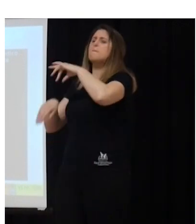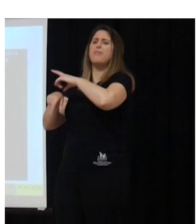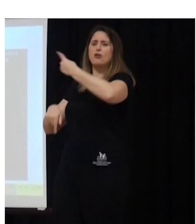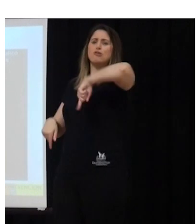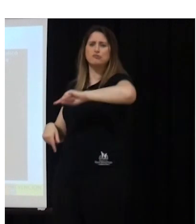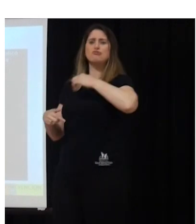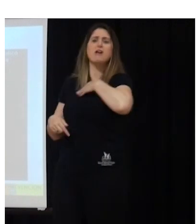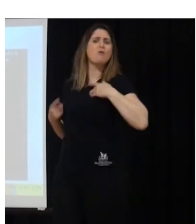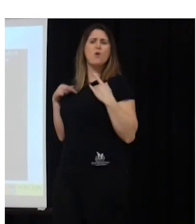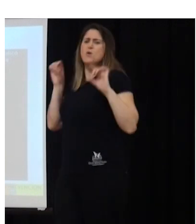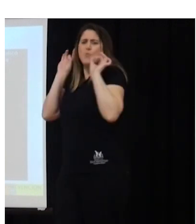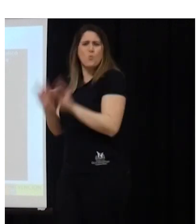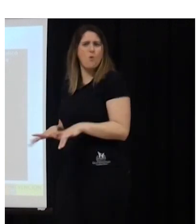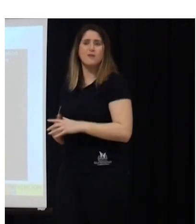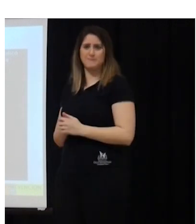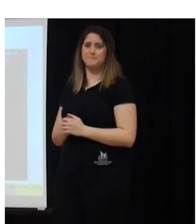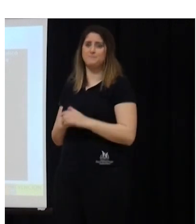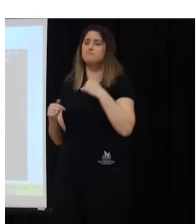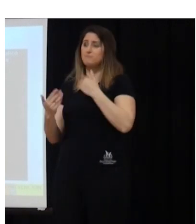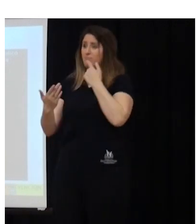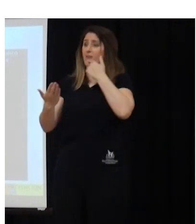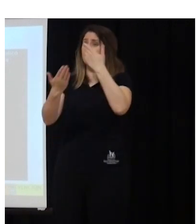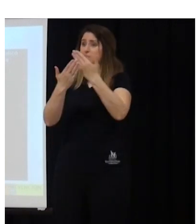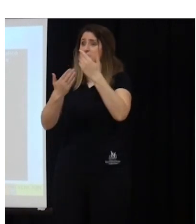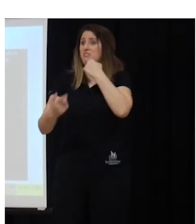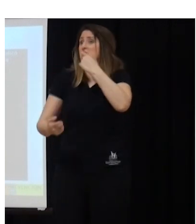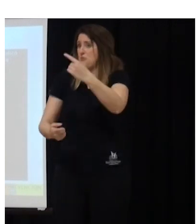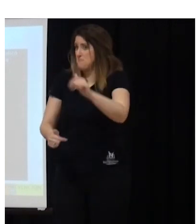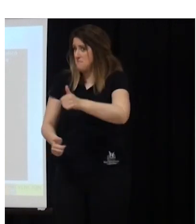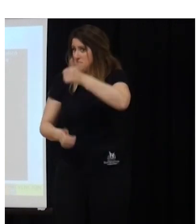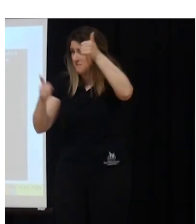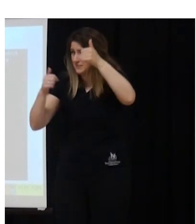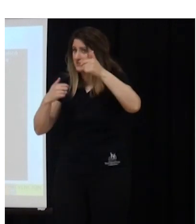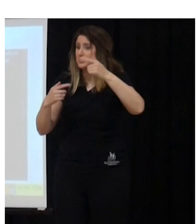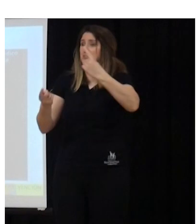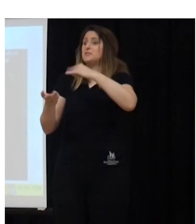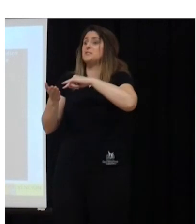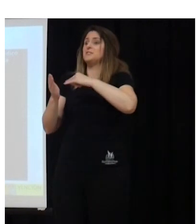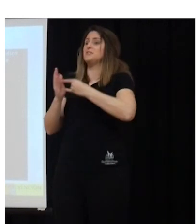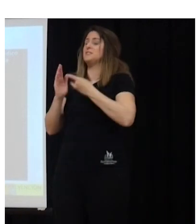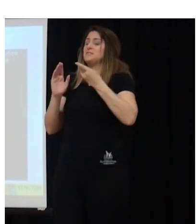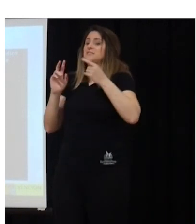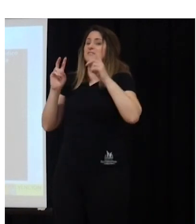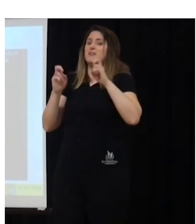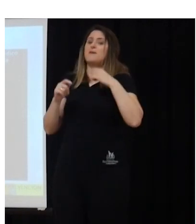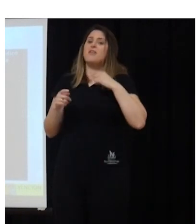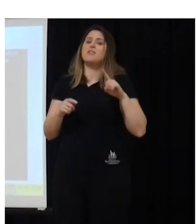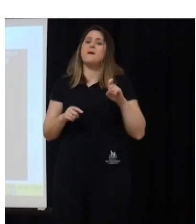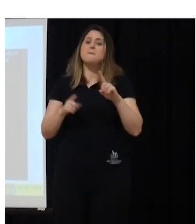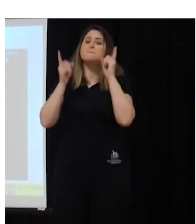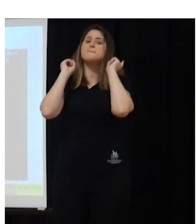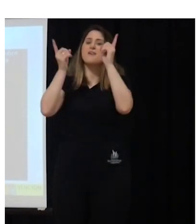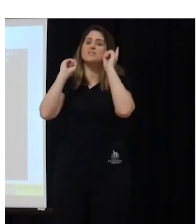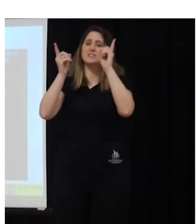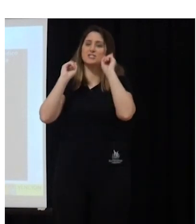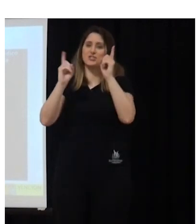día. Y me atrevería a decir más, me han propuesto un tema que es el de cáncer y prevención. Hoy